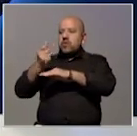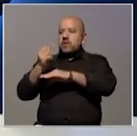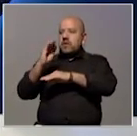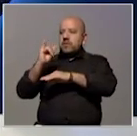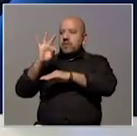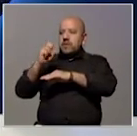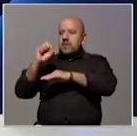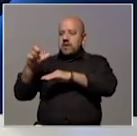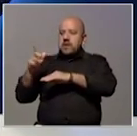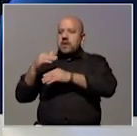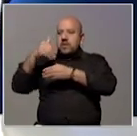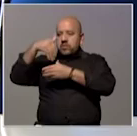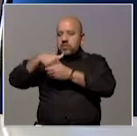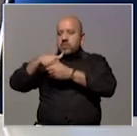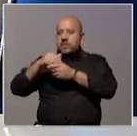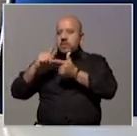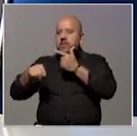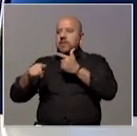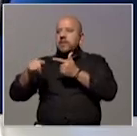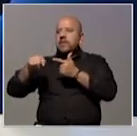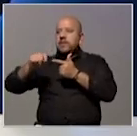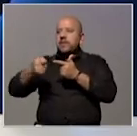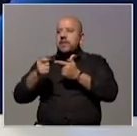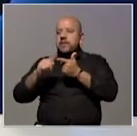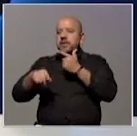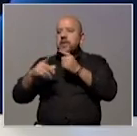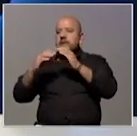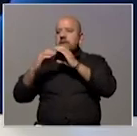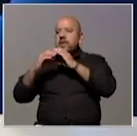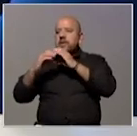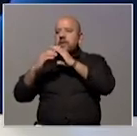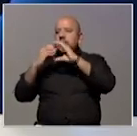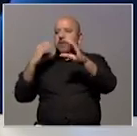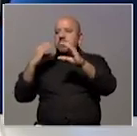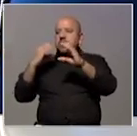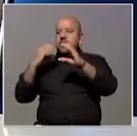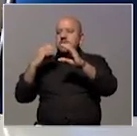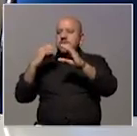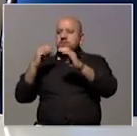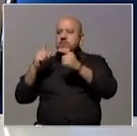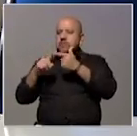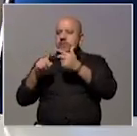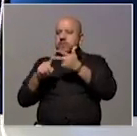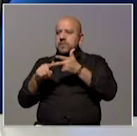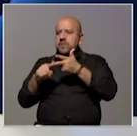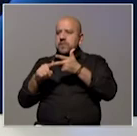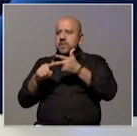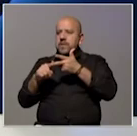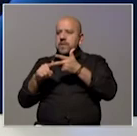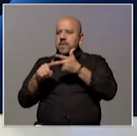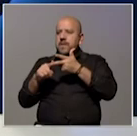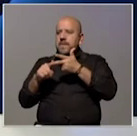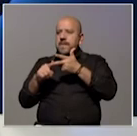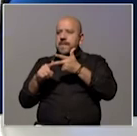hemos votado a fondo capital la regulación del transporte generosa de pasajeros el sistema de